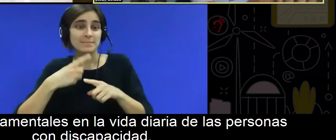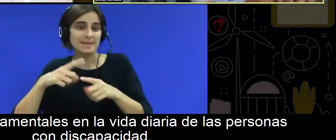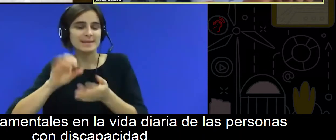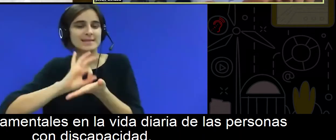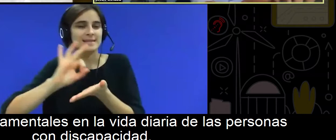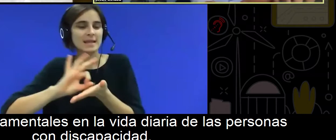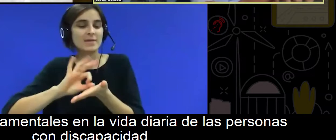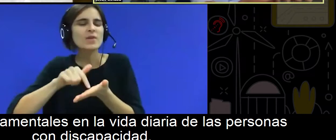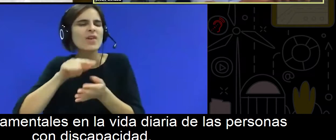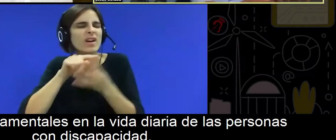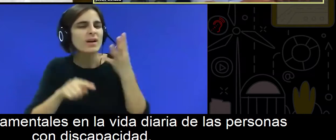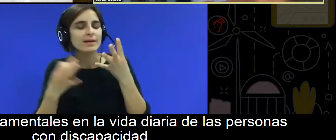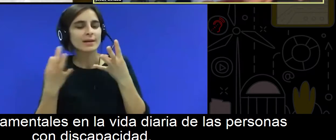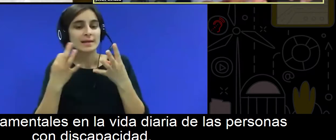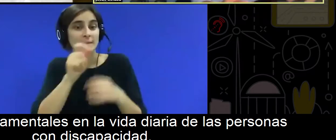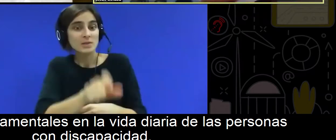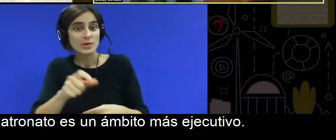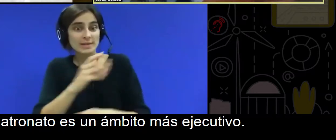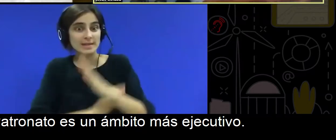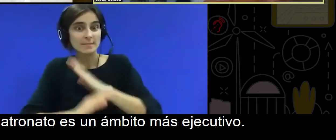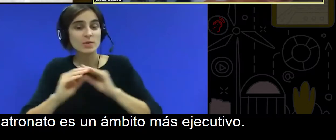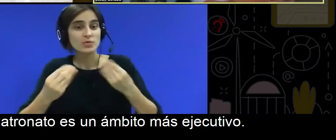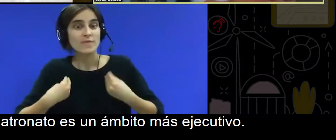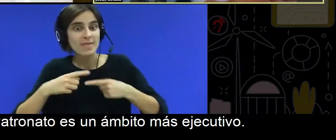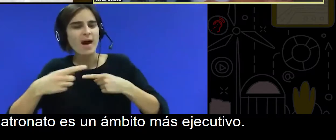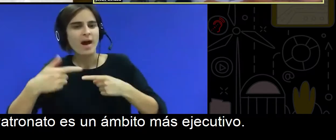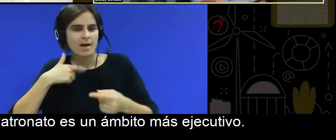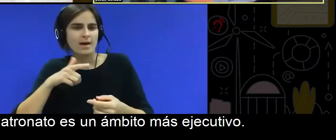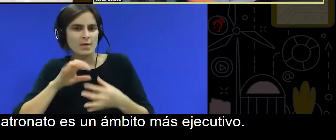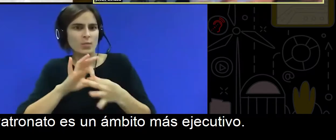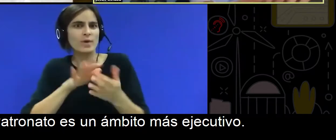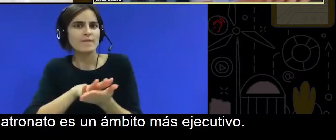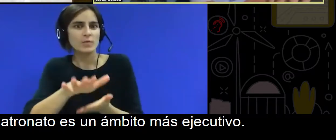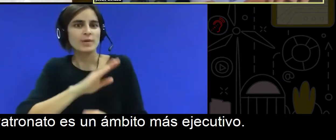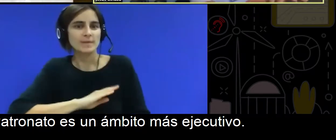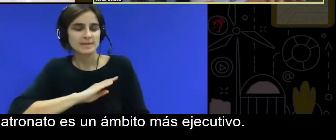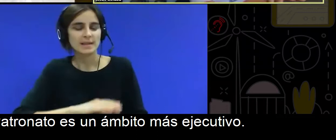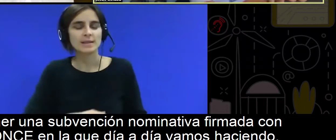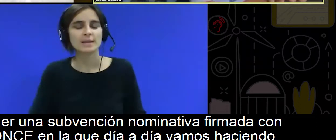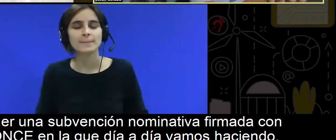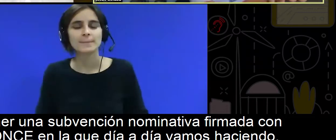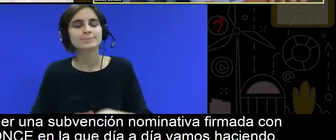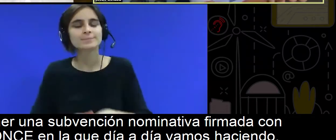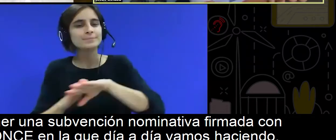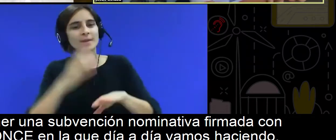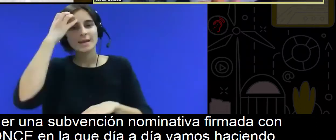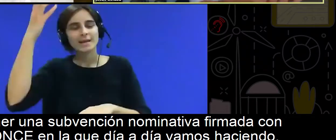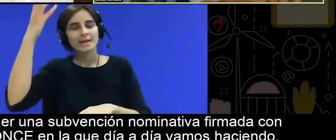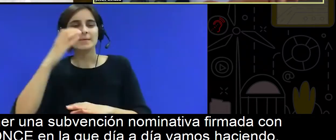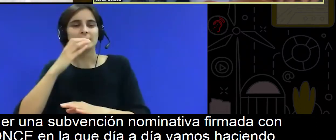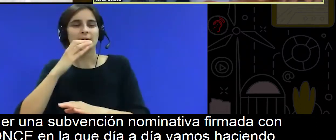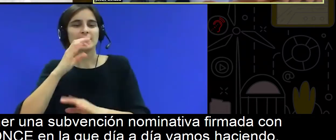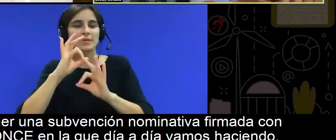vida diaria de las personas con discapacidad, ¿no? Y en el otro lado, el Real Patronato es un ámbito más ejecutivo, ¿no? Y el hecho de tener, antes lo